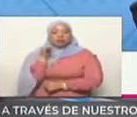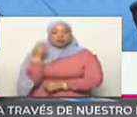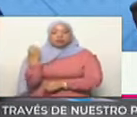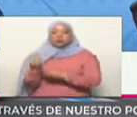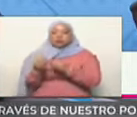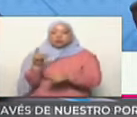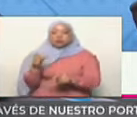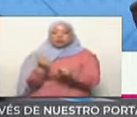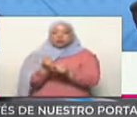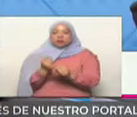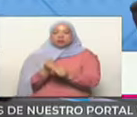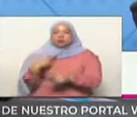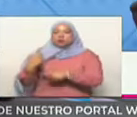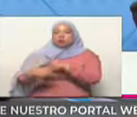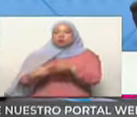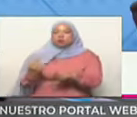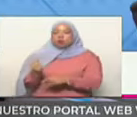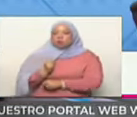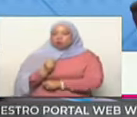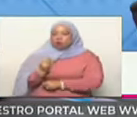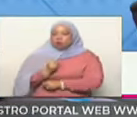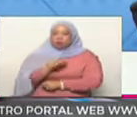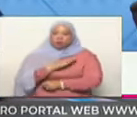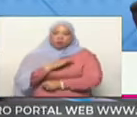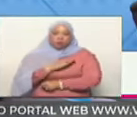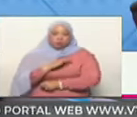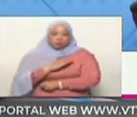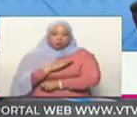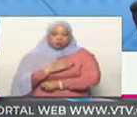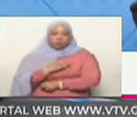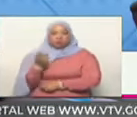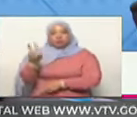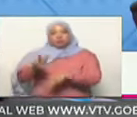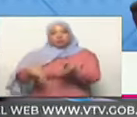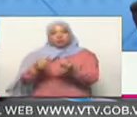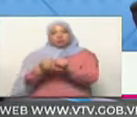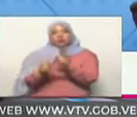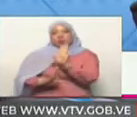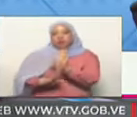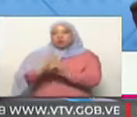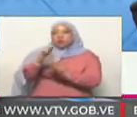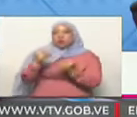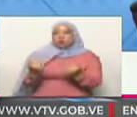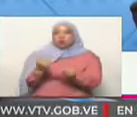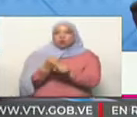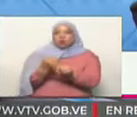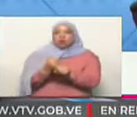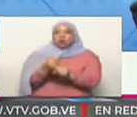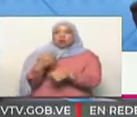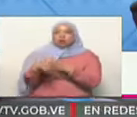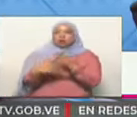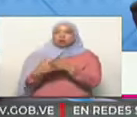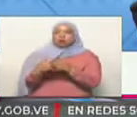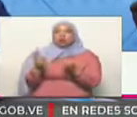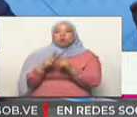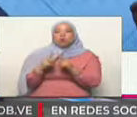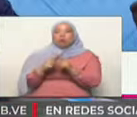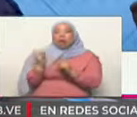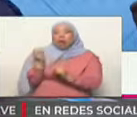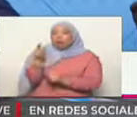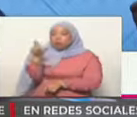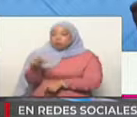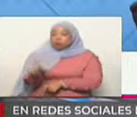la gente se apropie de eso y que lo exponga y lo desarrolle. Estos paquetes tecnológicos debes conocerlo a la gente para